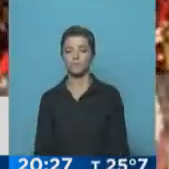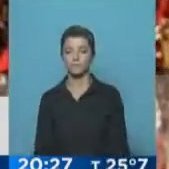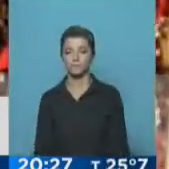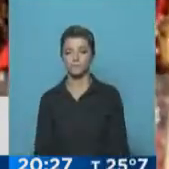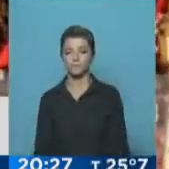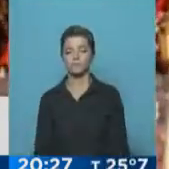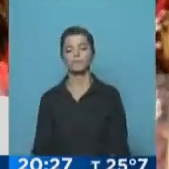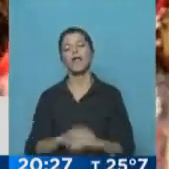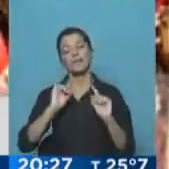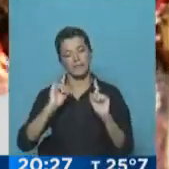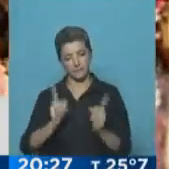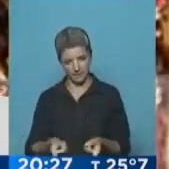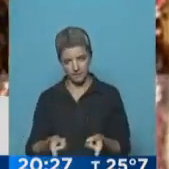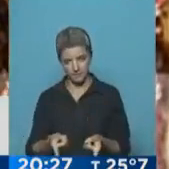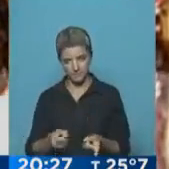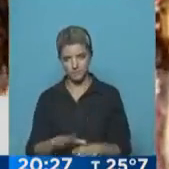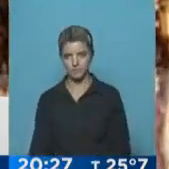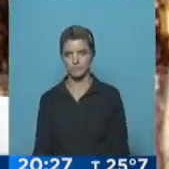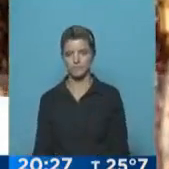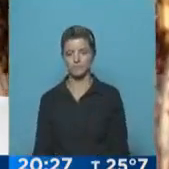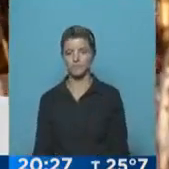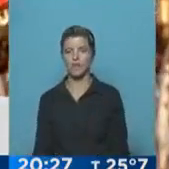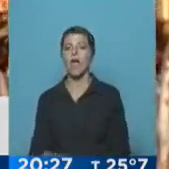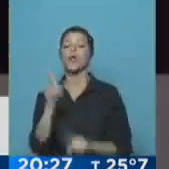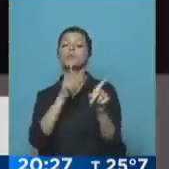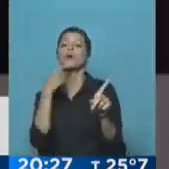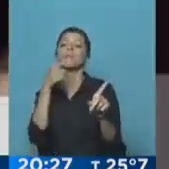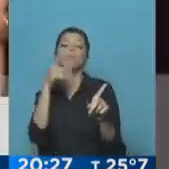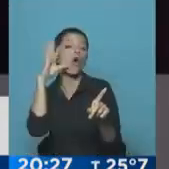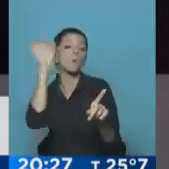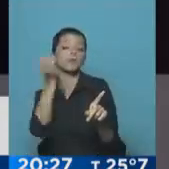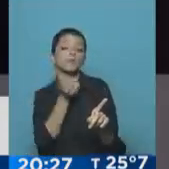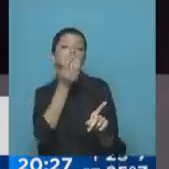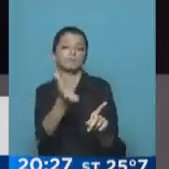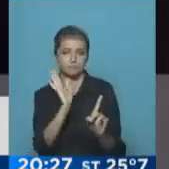Y también muchos decir lo que piensan. Pero